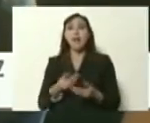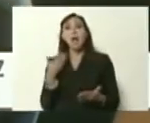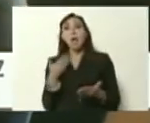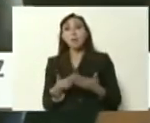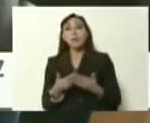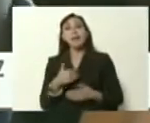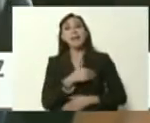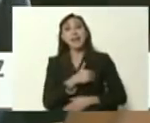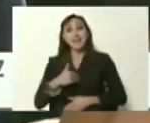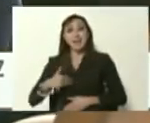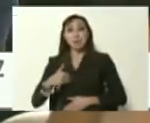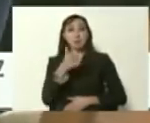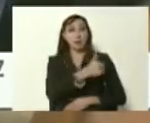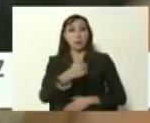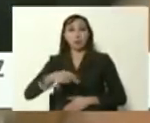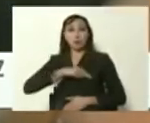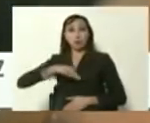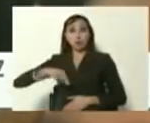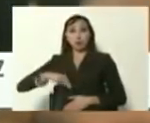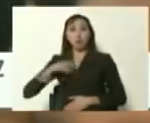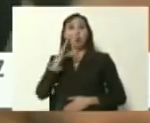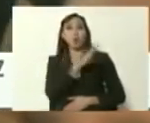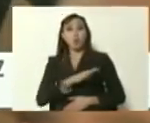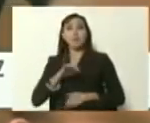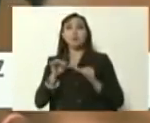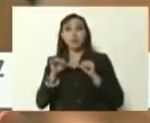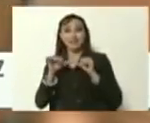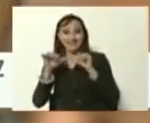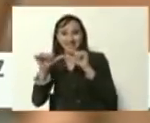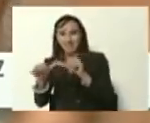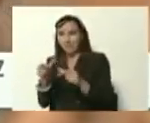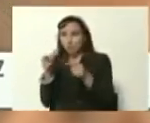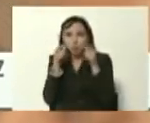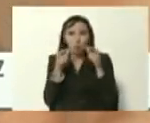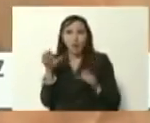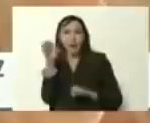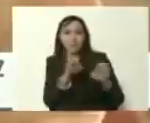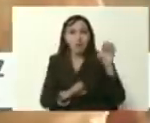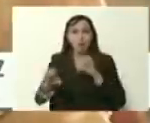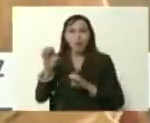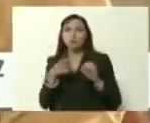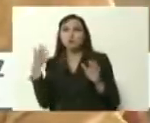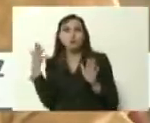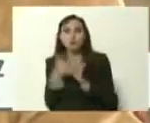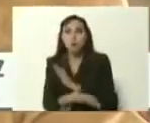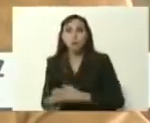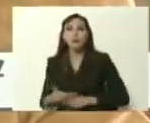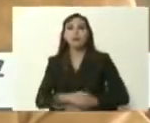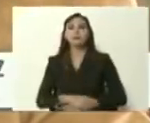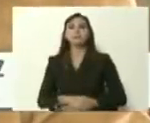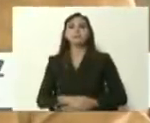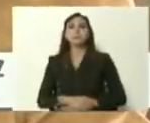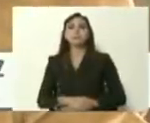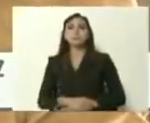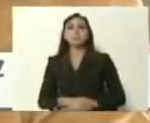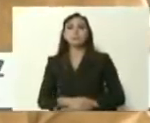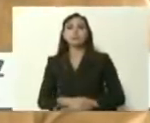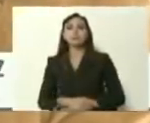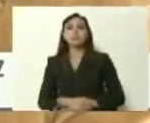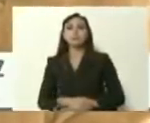que queríamos, que se creara una comisión de seguimiento a esta